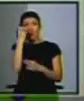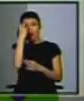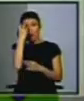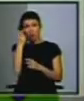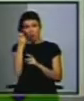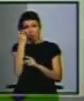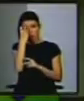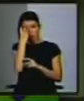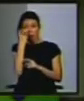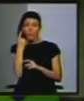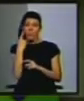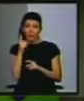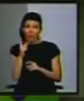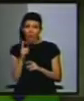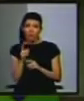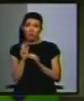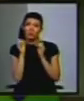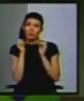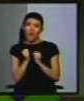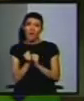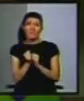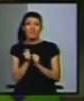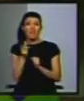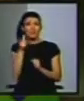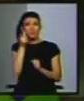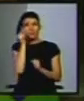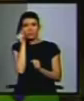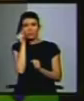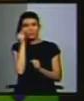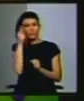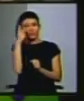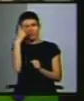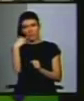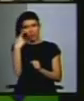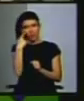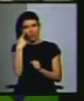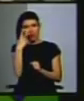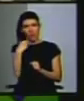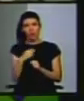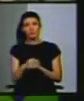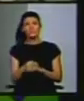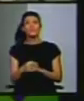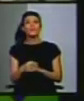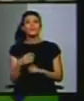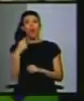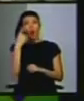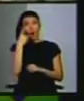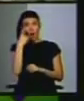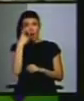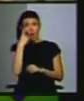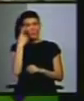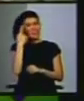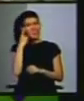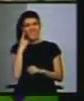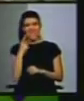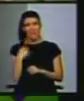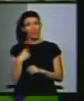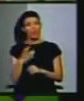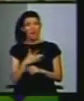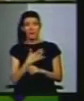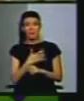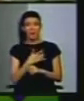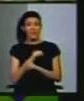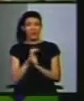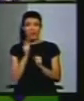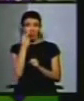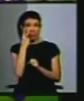ocular, pero podría perder completamente la visión. El ojo está severamente dañado, o sea, lamentablemente ese ojo no va a ver como veía